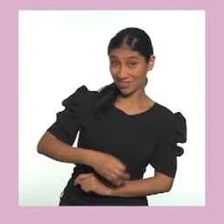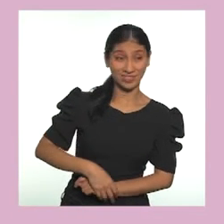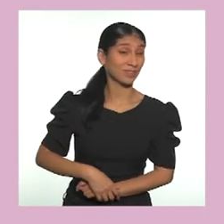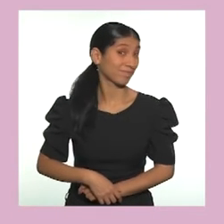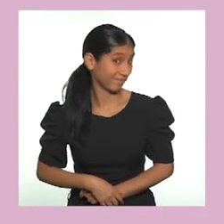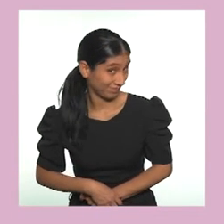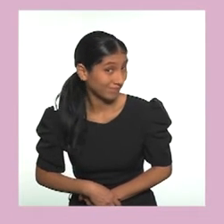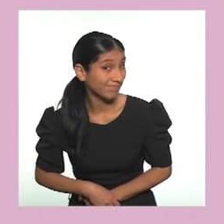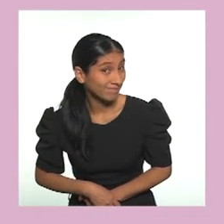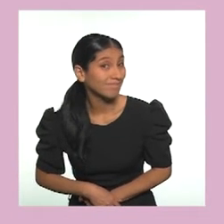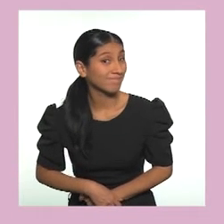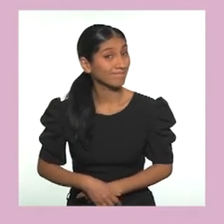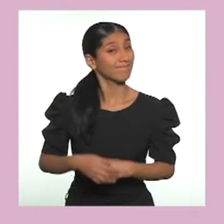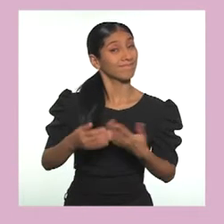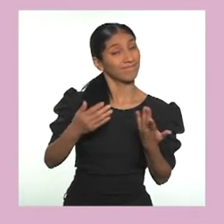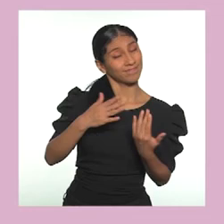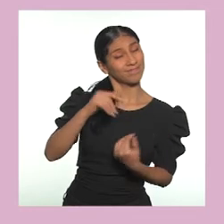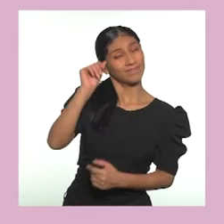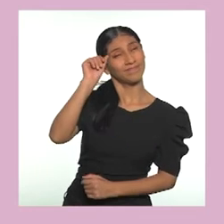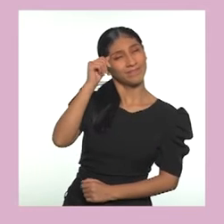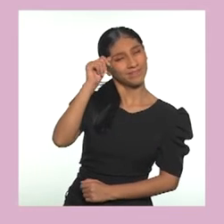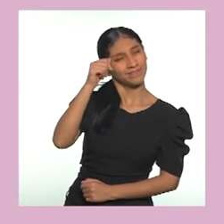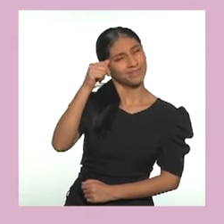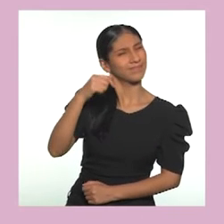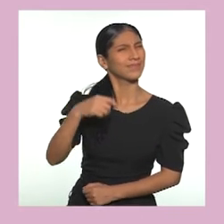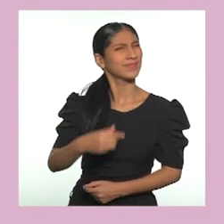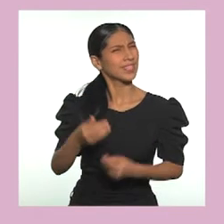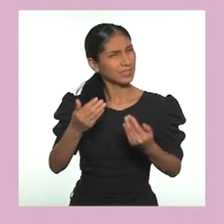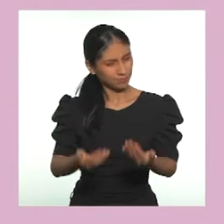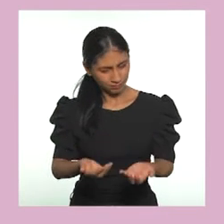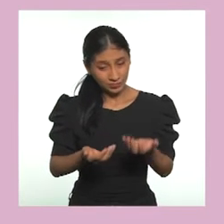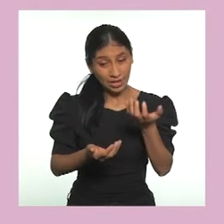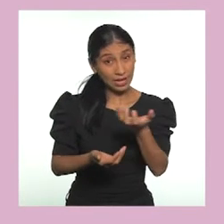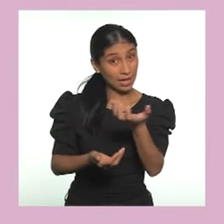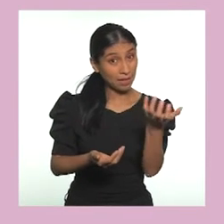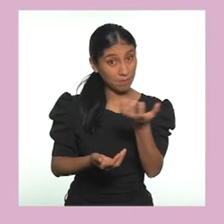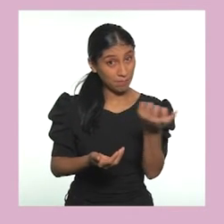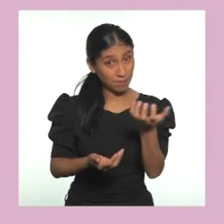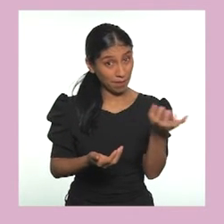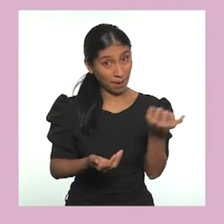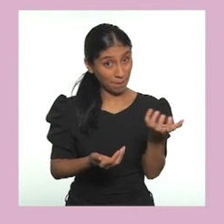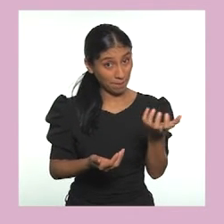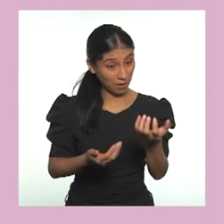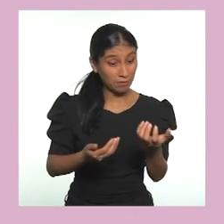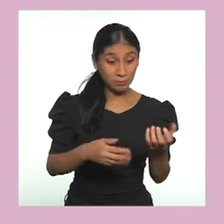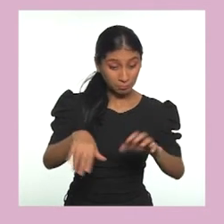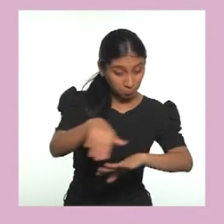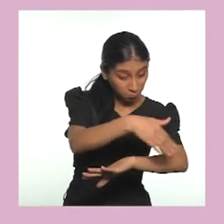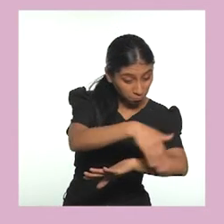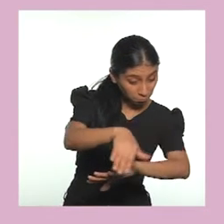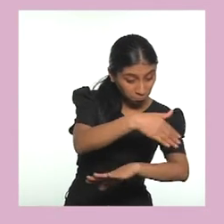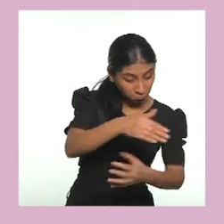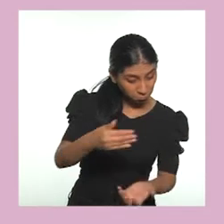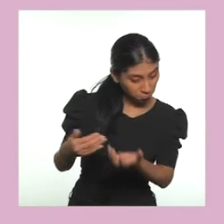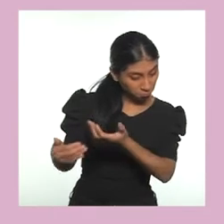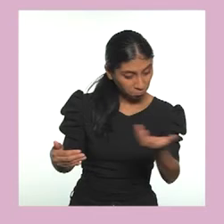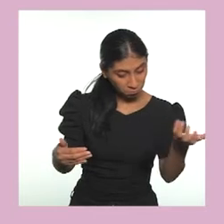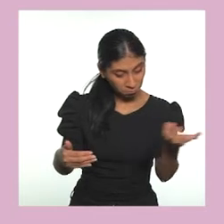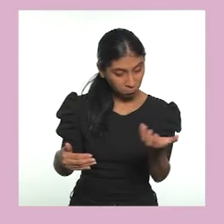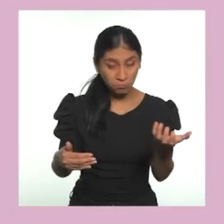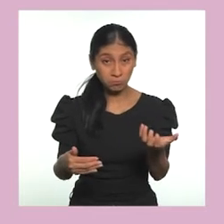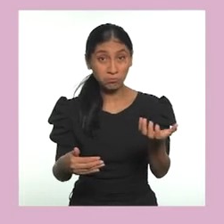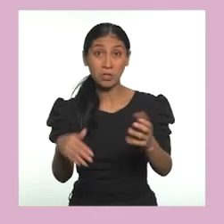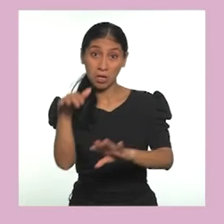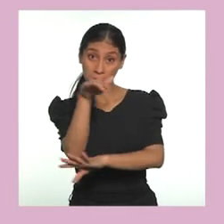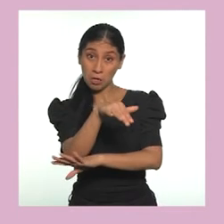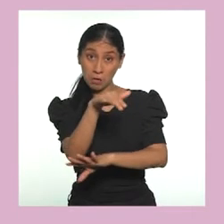verdad? Sí, me acuerdo que dejábamos las papitas afuera de la casa, en la